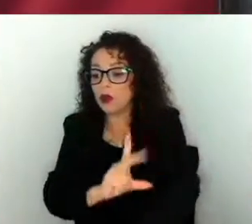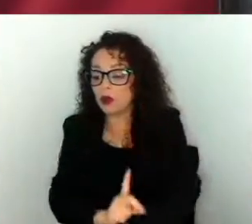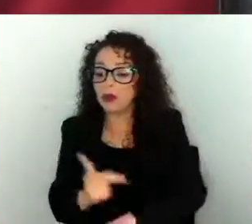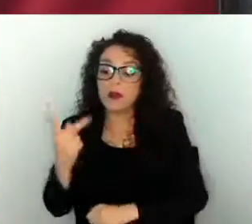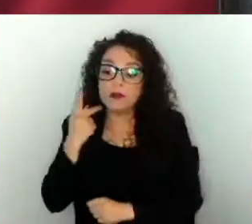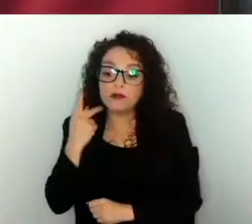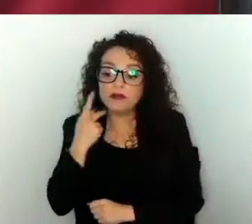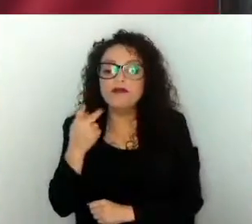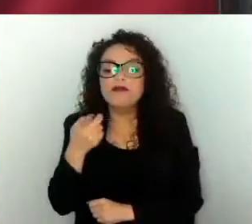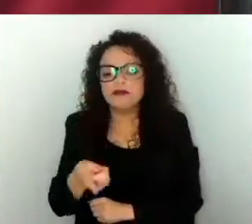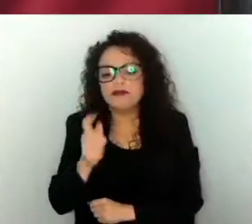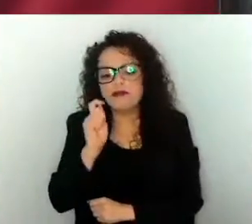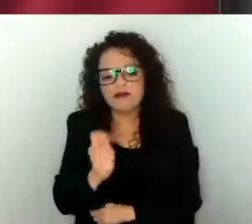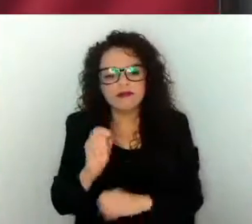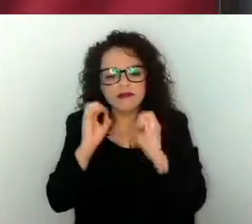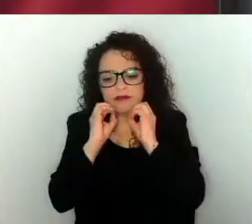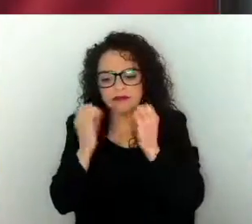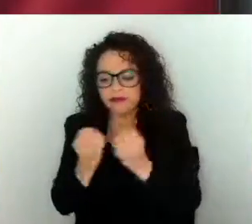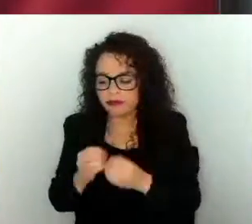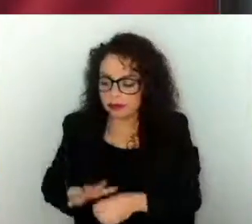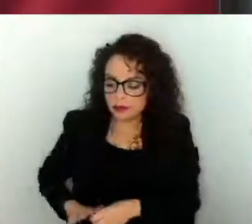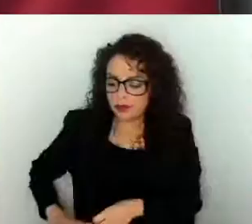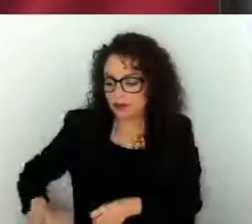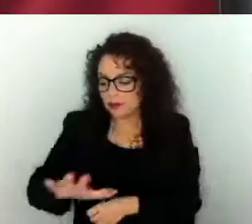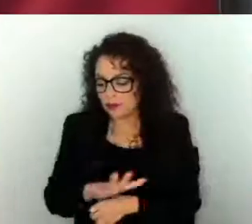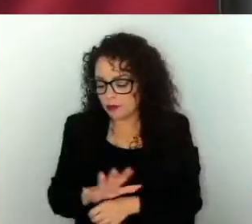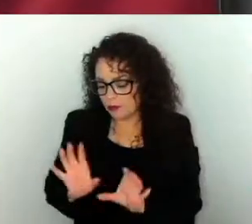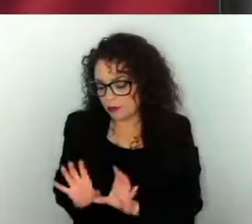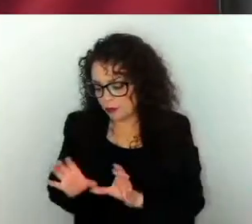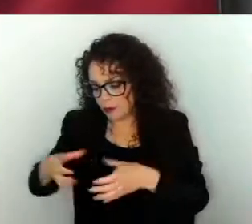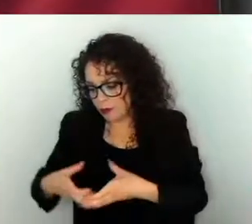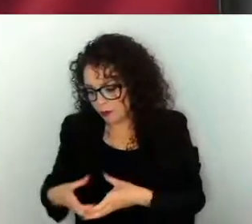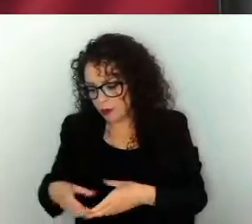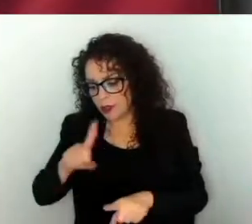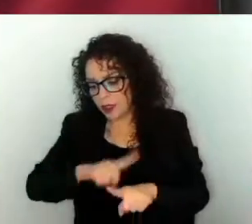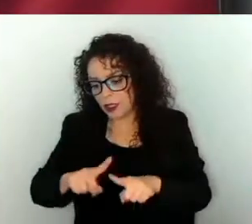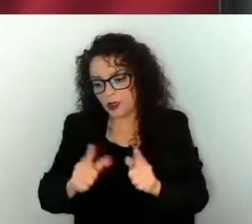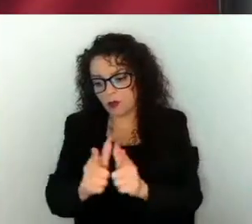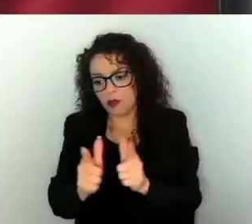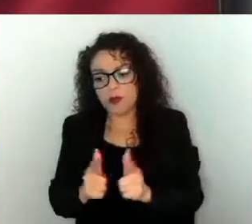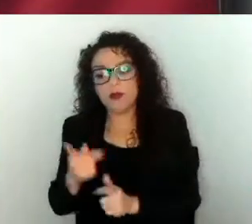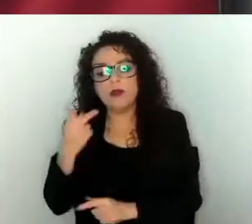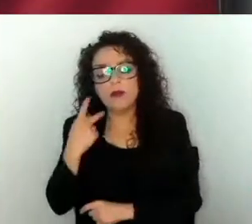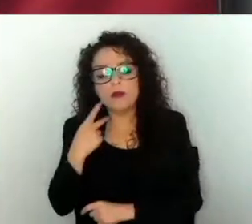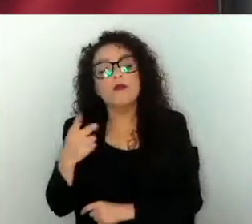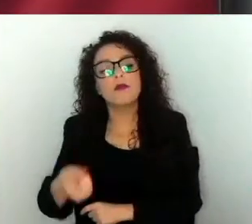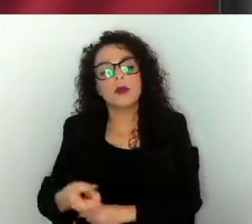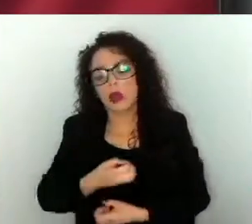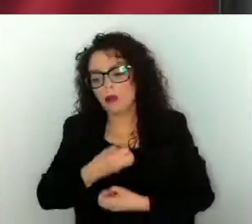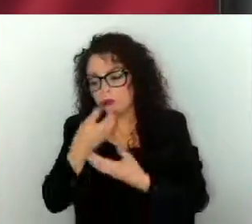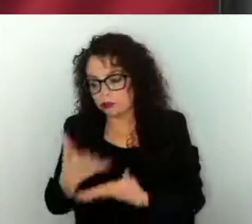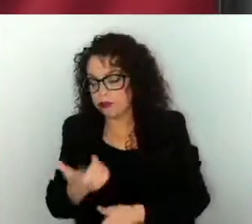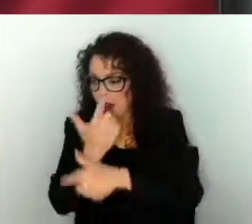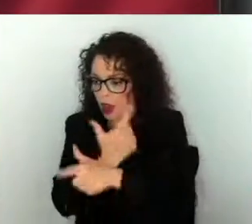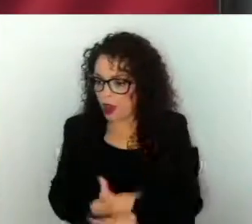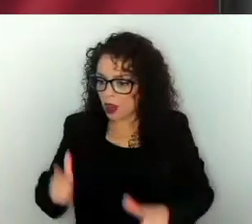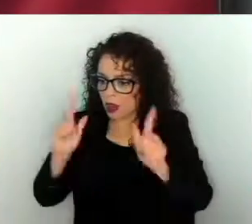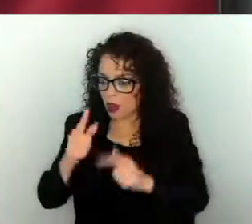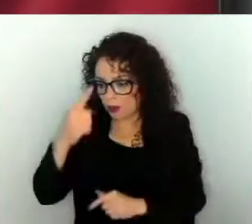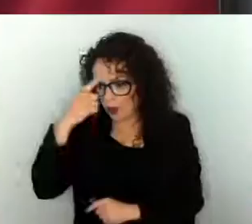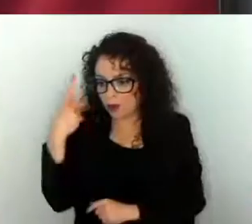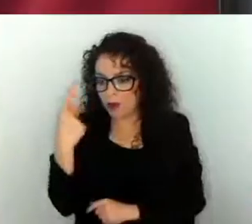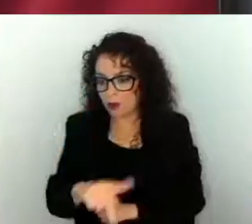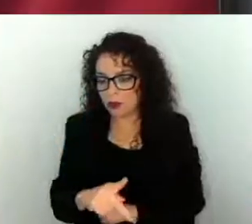órgano colegiado en el que convergen y se manifiestan todos los grupos parlamentarios con independencia de su composición